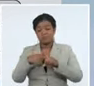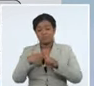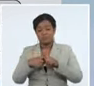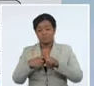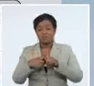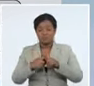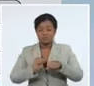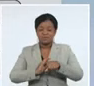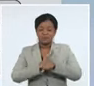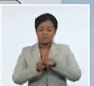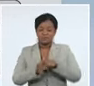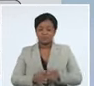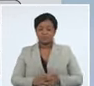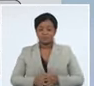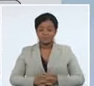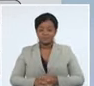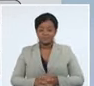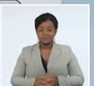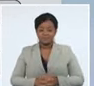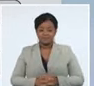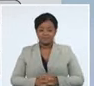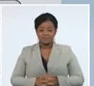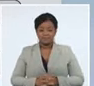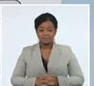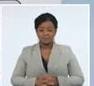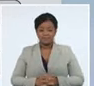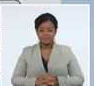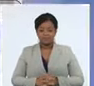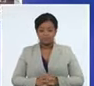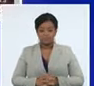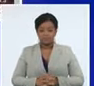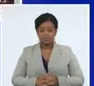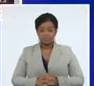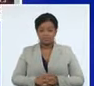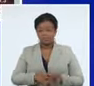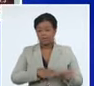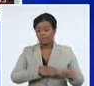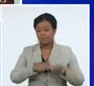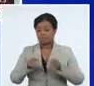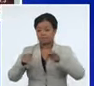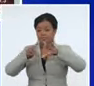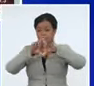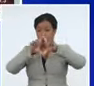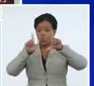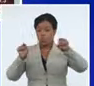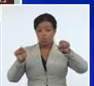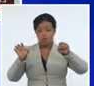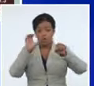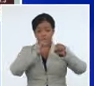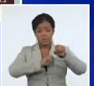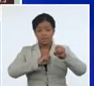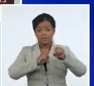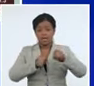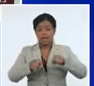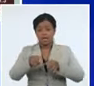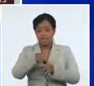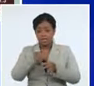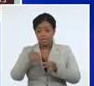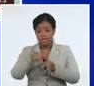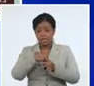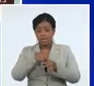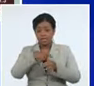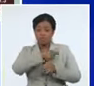la COVID-19. De todas las provincias, el municipio especial, ya nuestra población